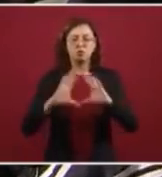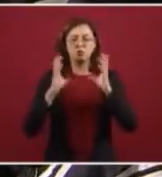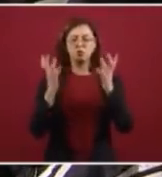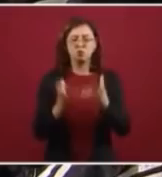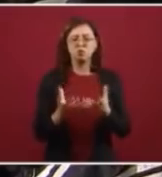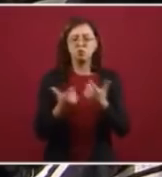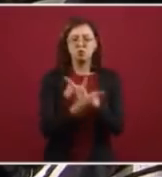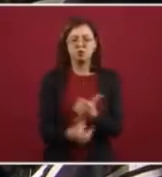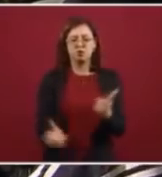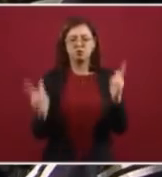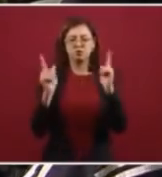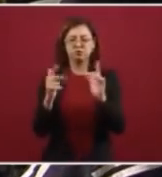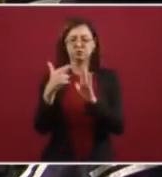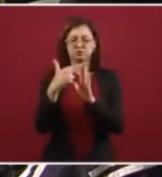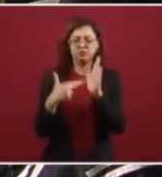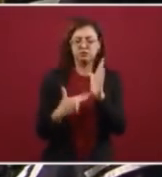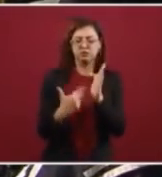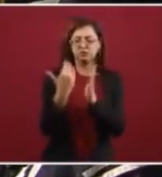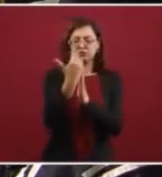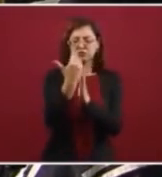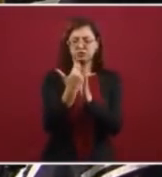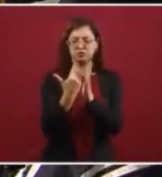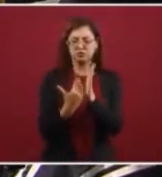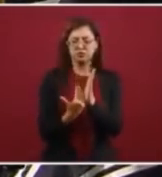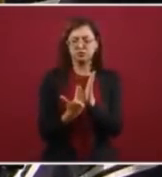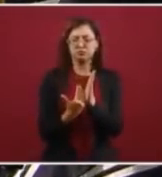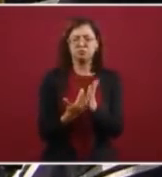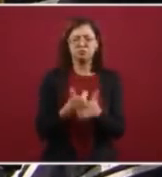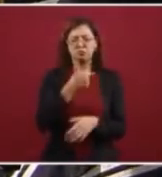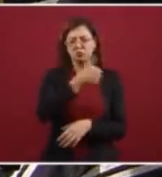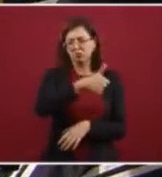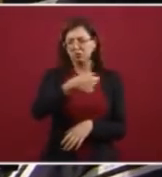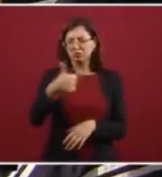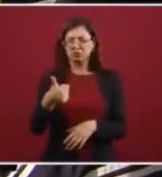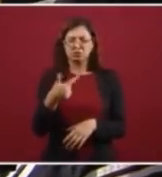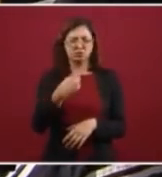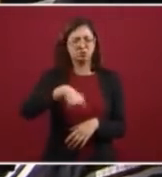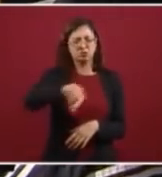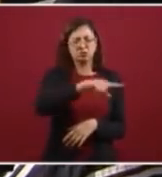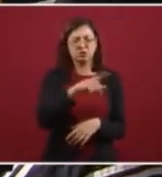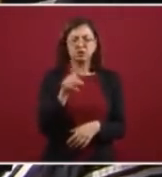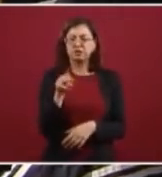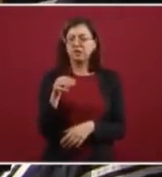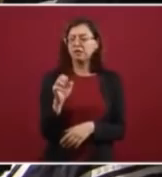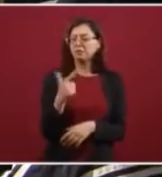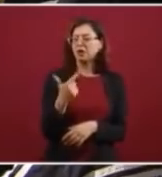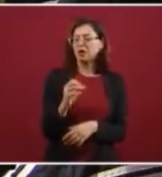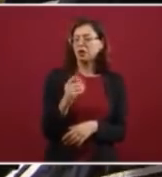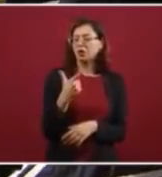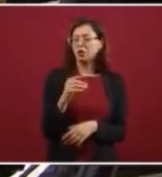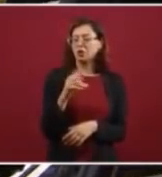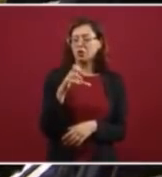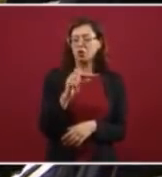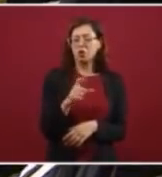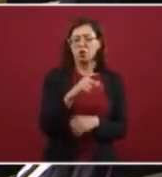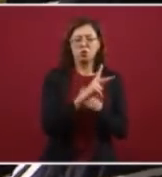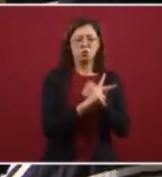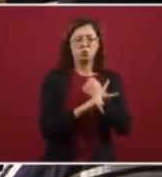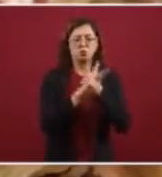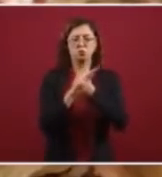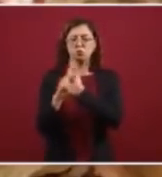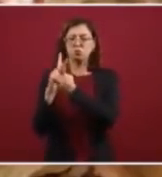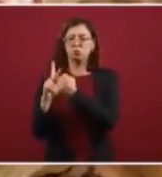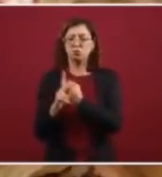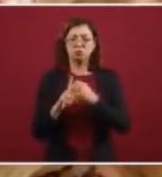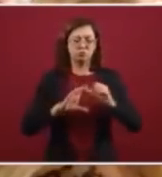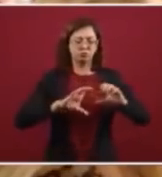liberal basado en reglas con autócratas y demagogos al mando de países que albergan mucho más de la mitad de la